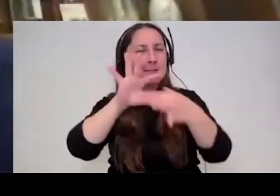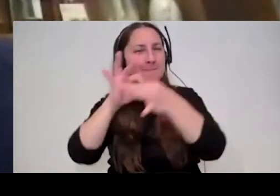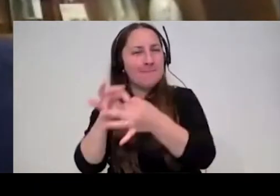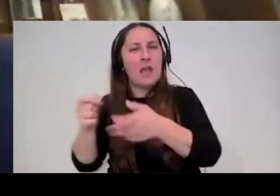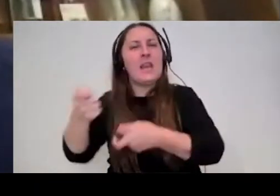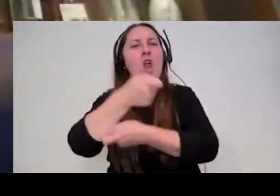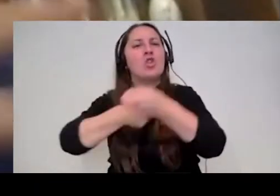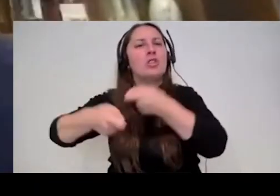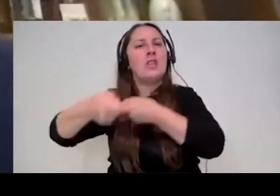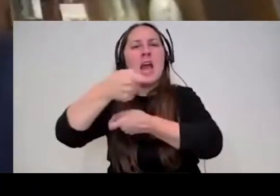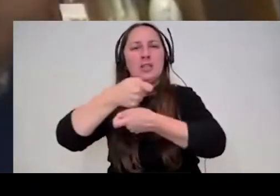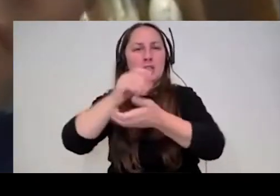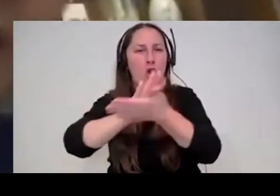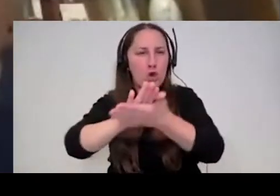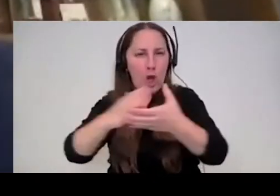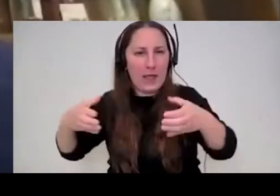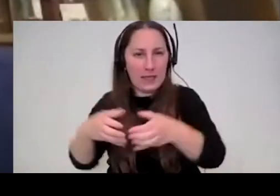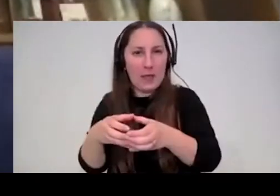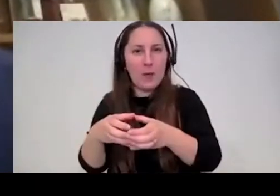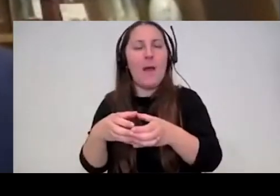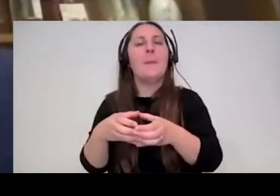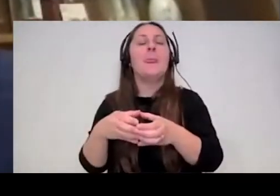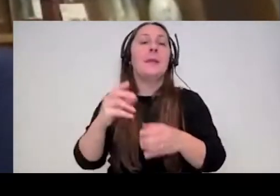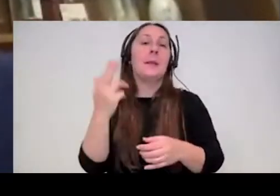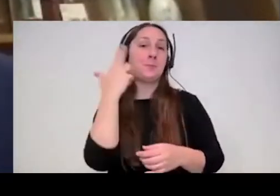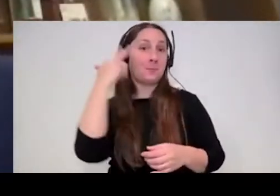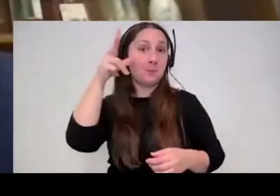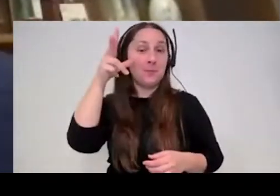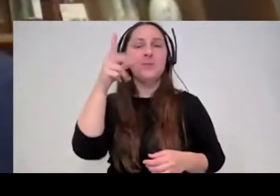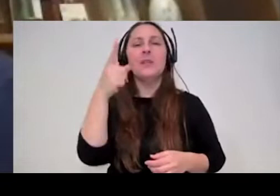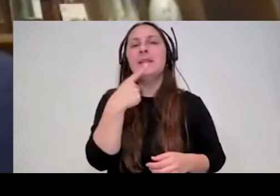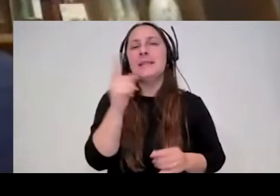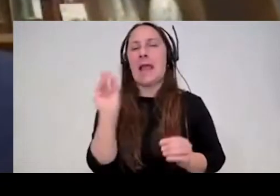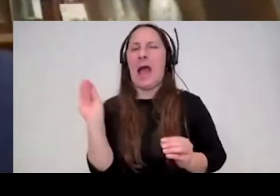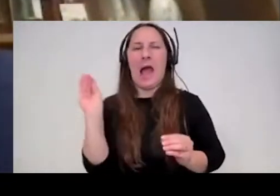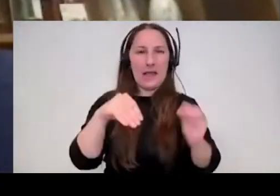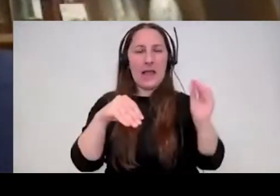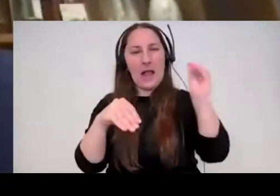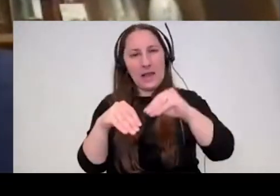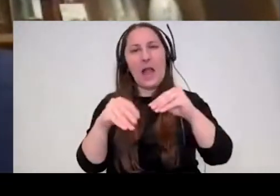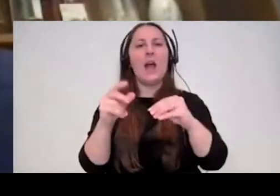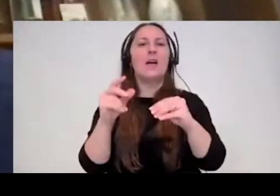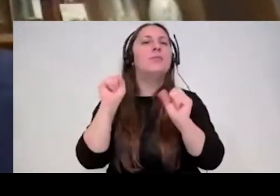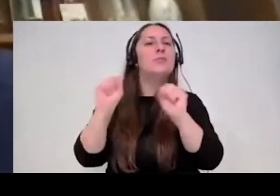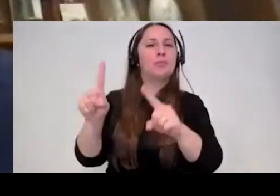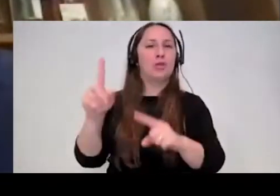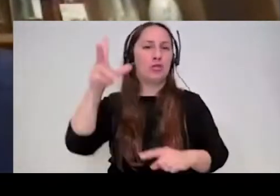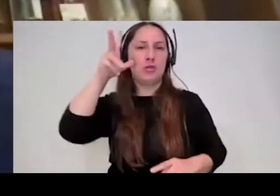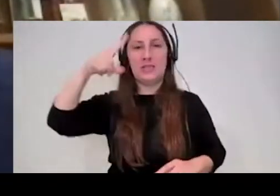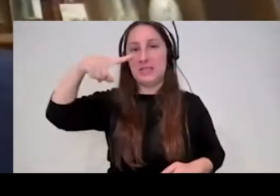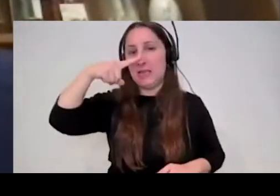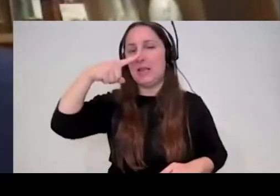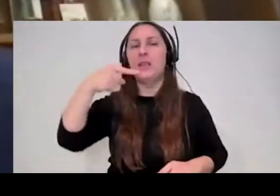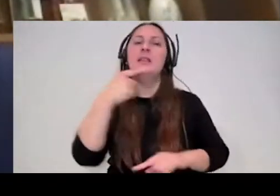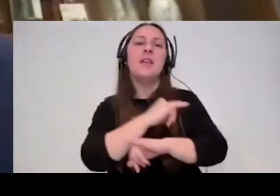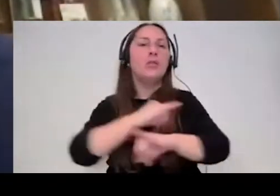y el convenio 98, que complementa, dicen los que saben, al 87, ¿no? Promocionando la